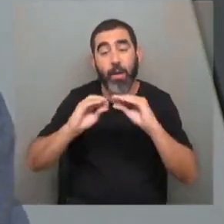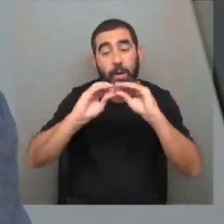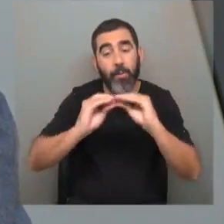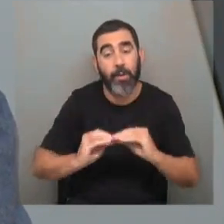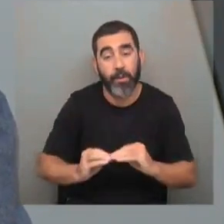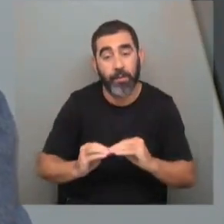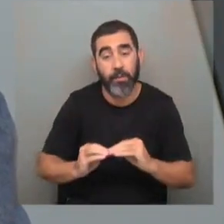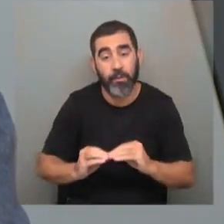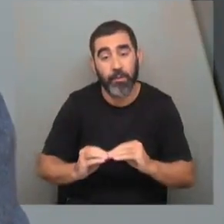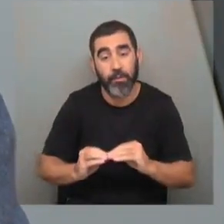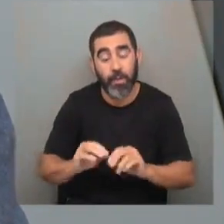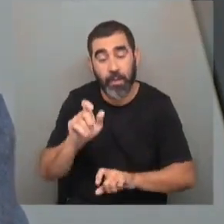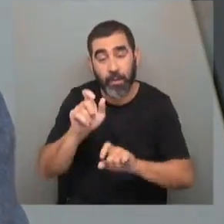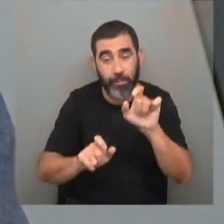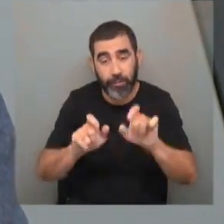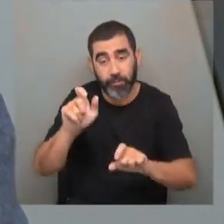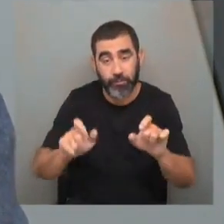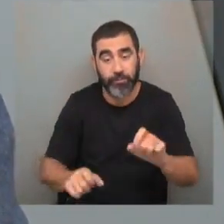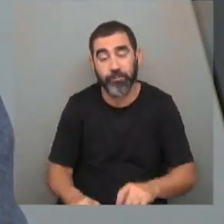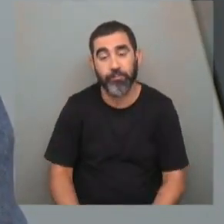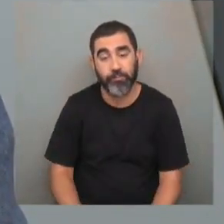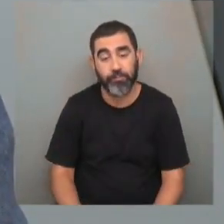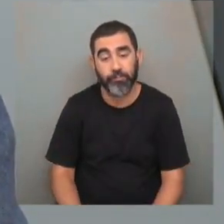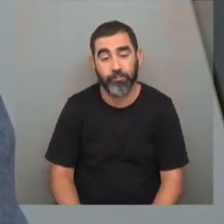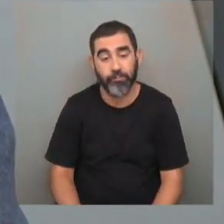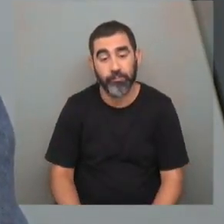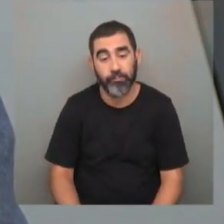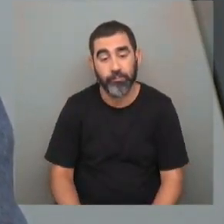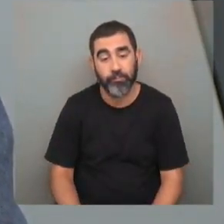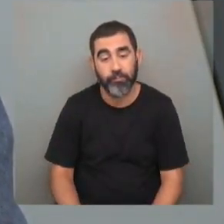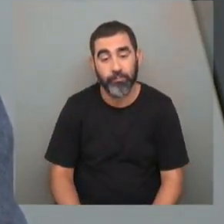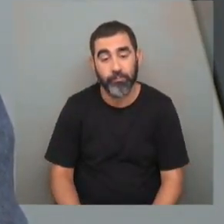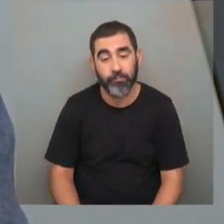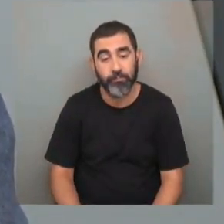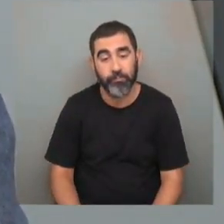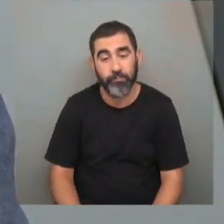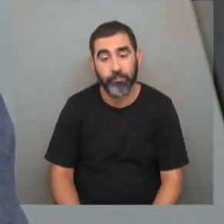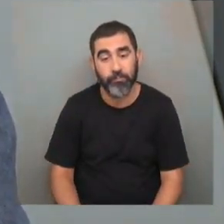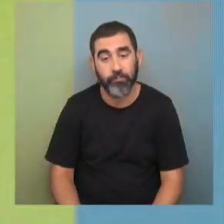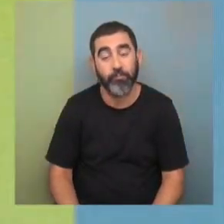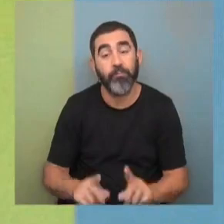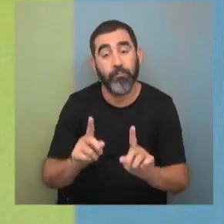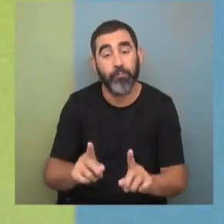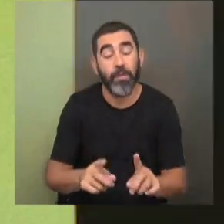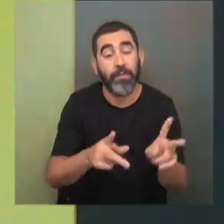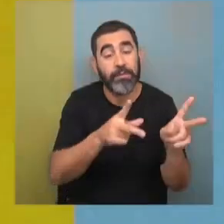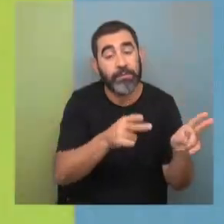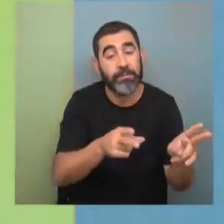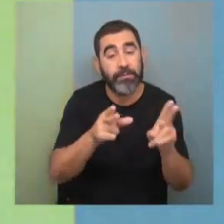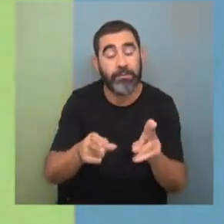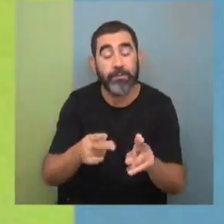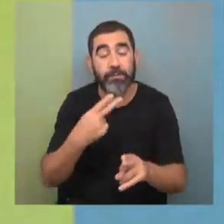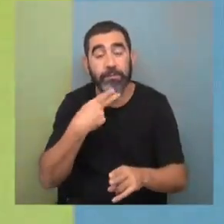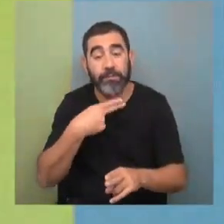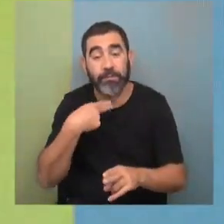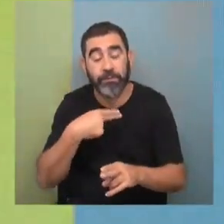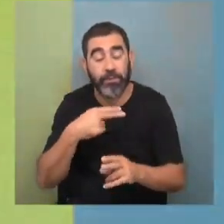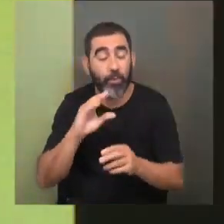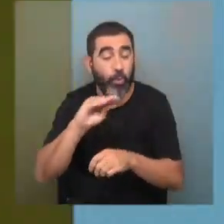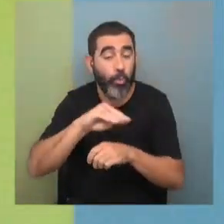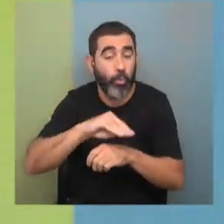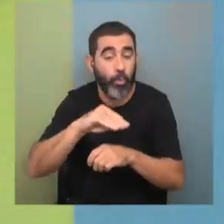matemática a tu audiencia. Exacto. Además disparado por esto, ¿no? Disparado por una serie, por algo, digamos, de la